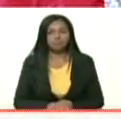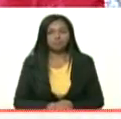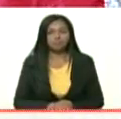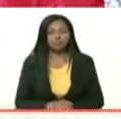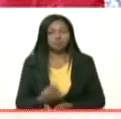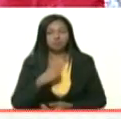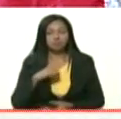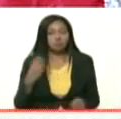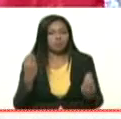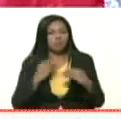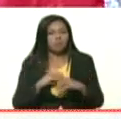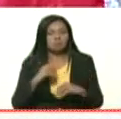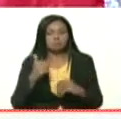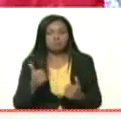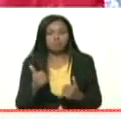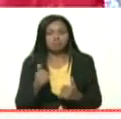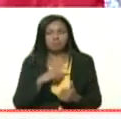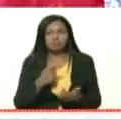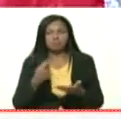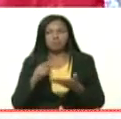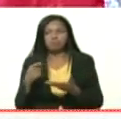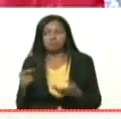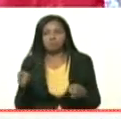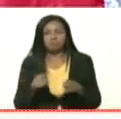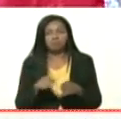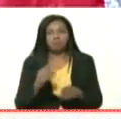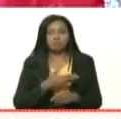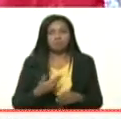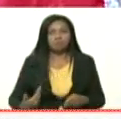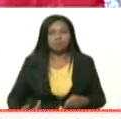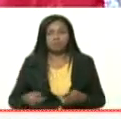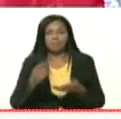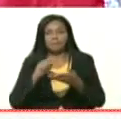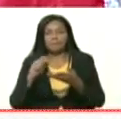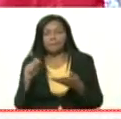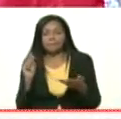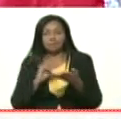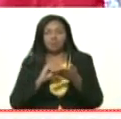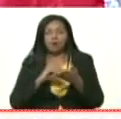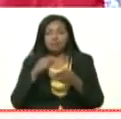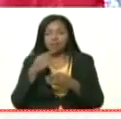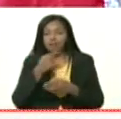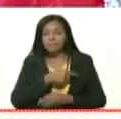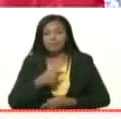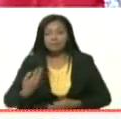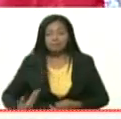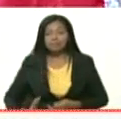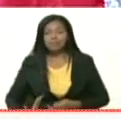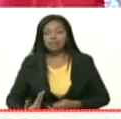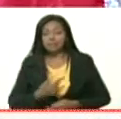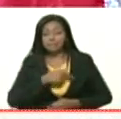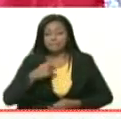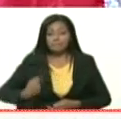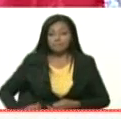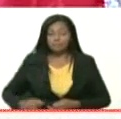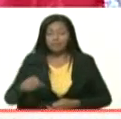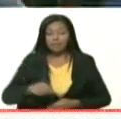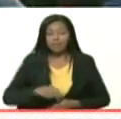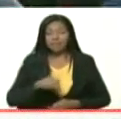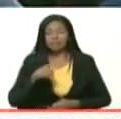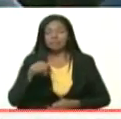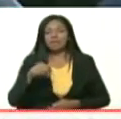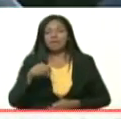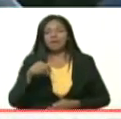Estamos de acuerdo. Nos anotamos allí, embajador, diga al presidente Xi Jinping que la República Bolivariana